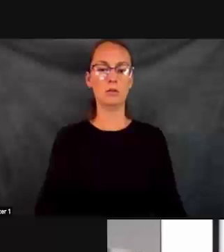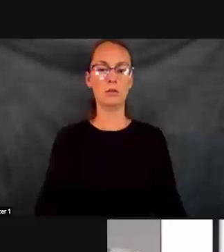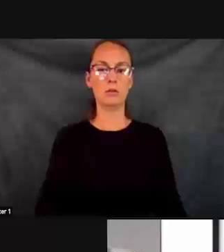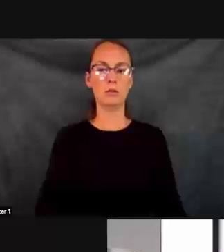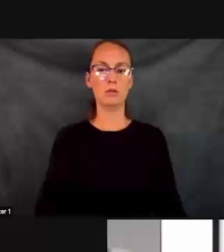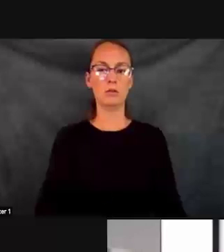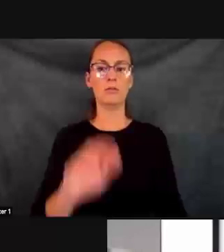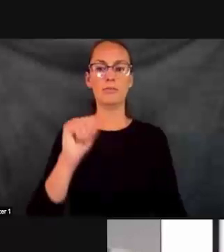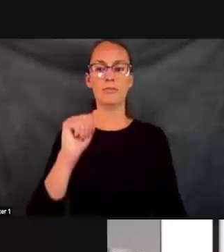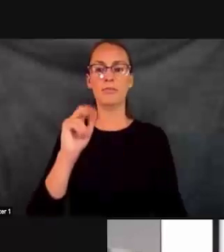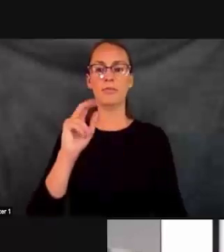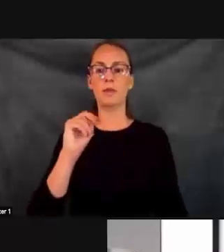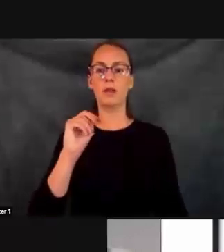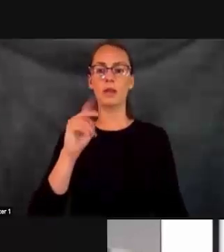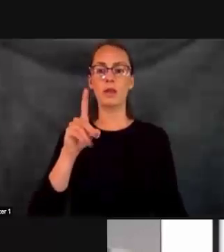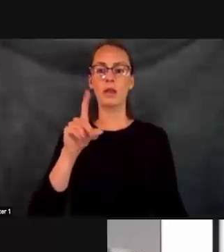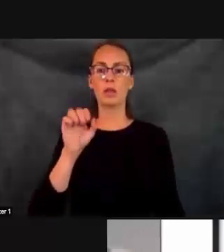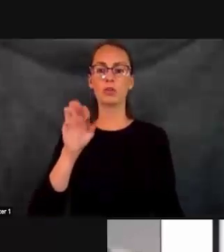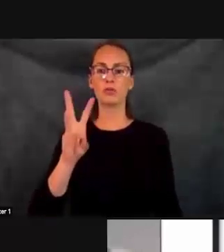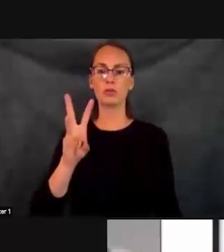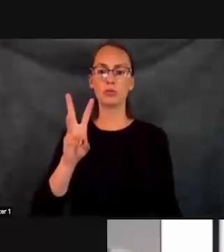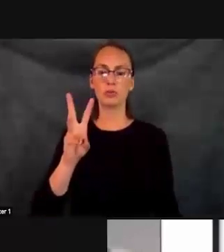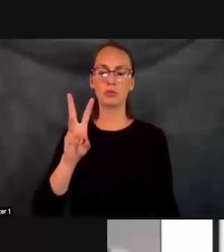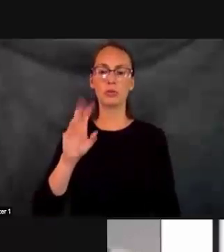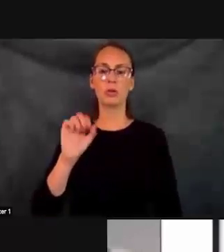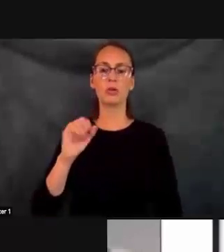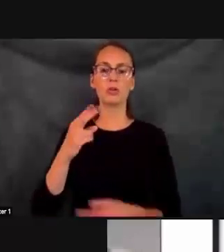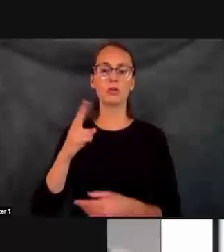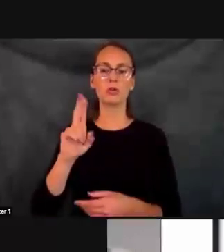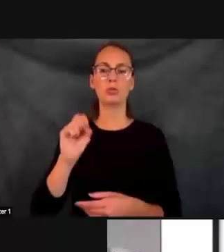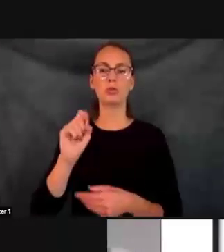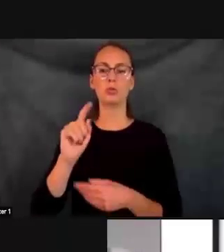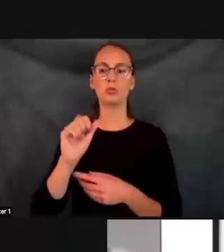Andrew Schuster. Tenemos Andrew Schuster.